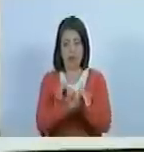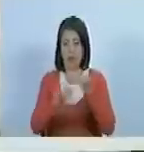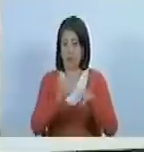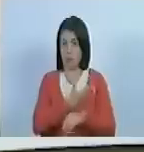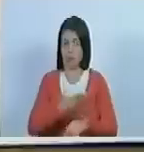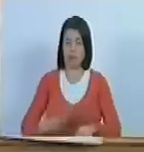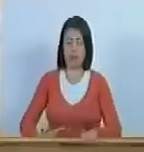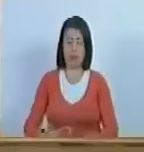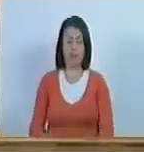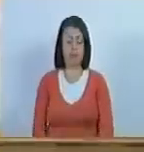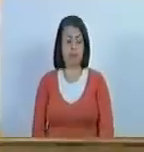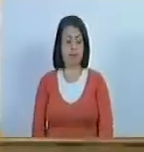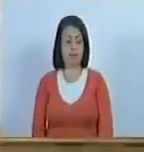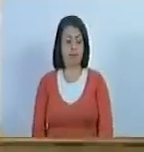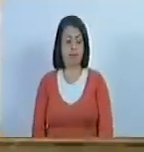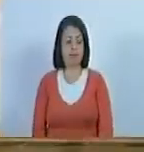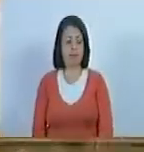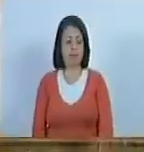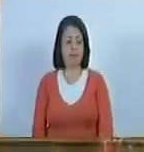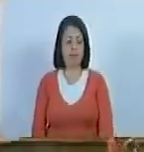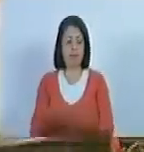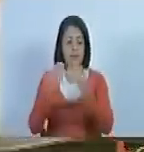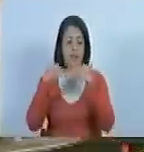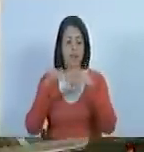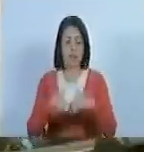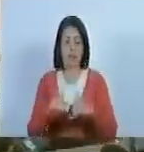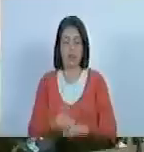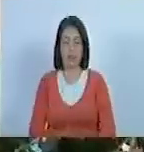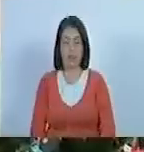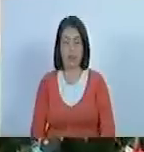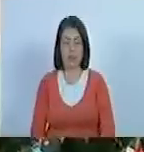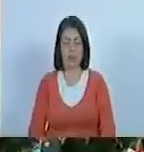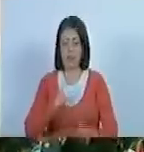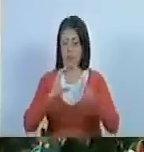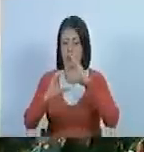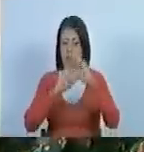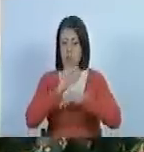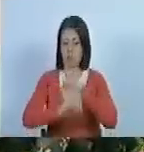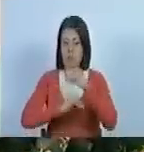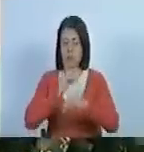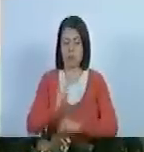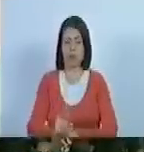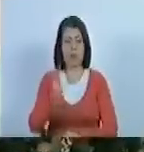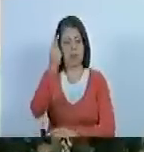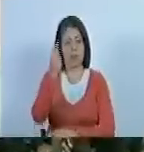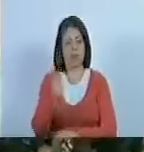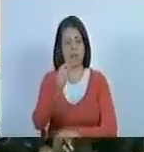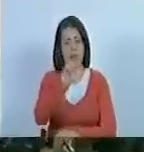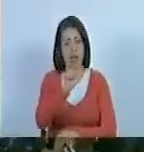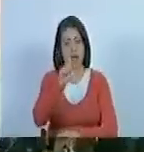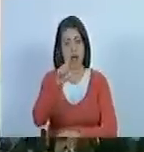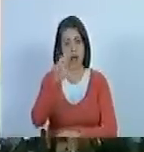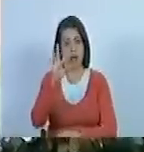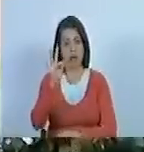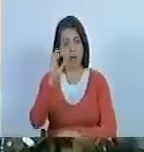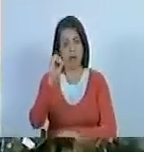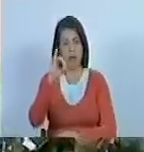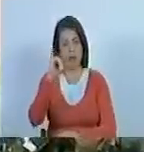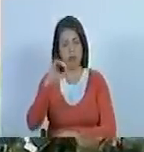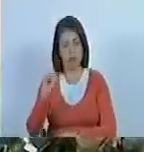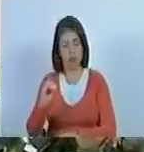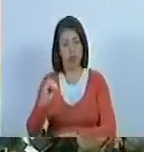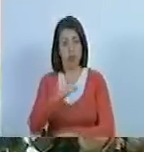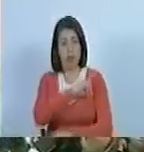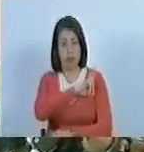ciudadano presidente. Siguiente punto de la cuenta. Comunicación suscrita por el diputado Alfonso Enrique Campos